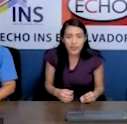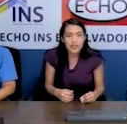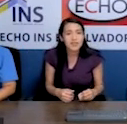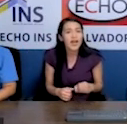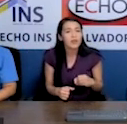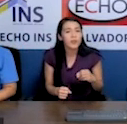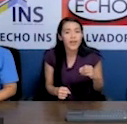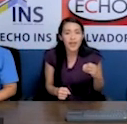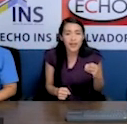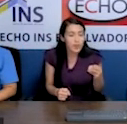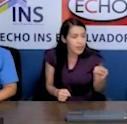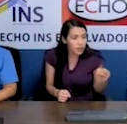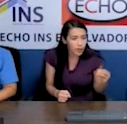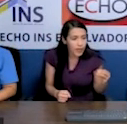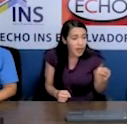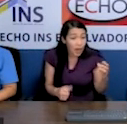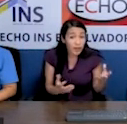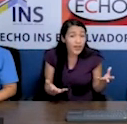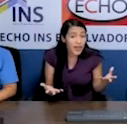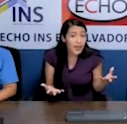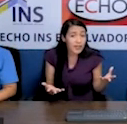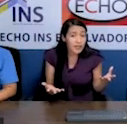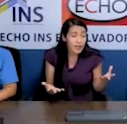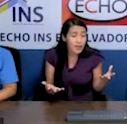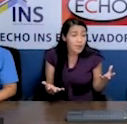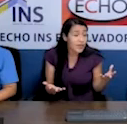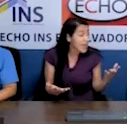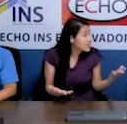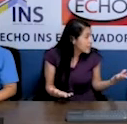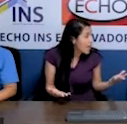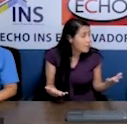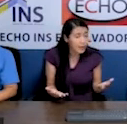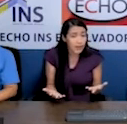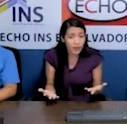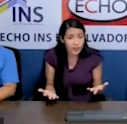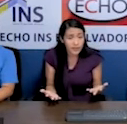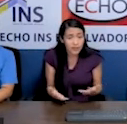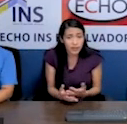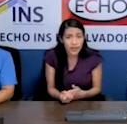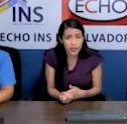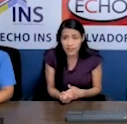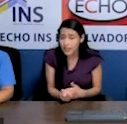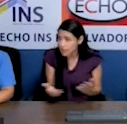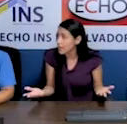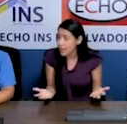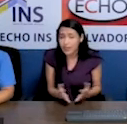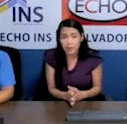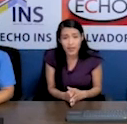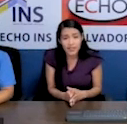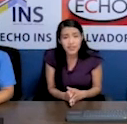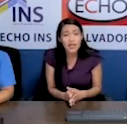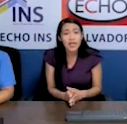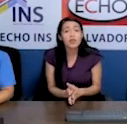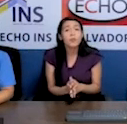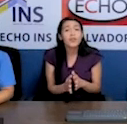médico internista, lo ve el médico, ahora ya hay emergencia, ¿verdad? Está nuestra residencia ya en